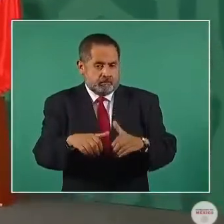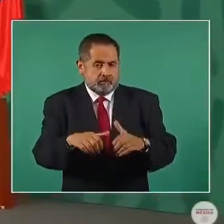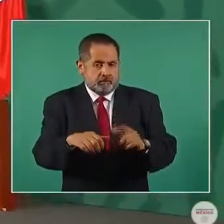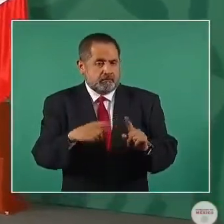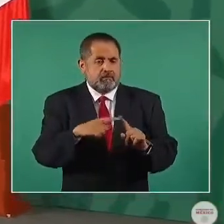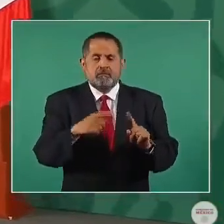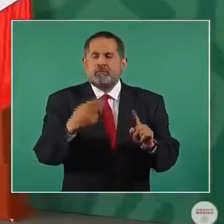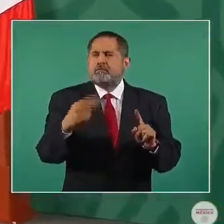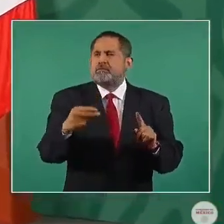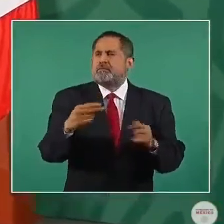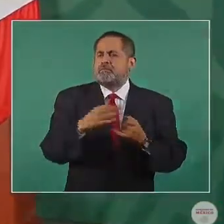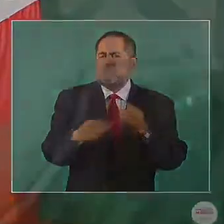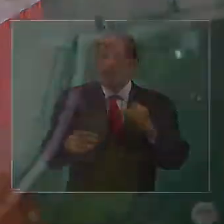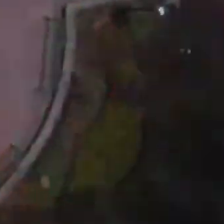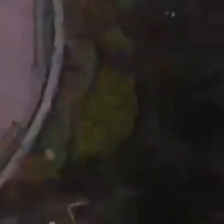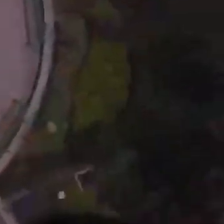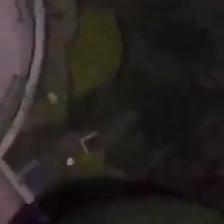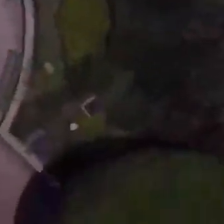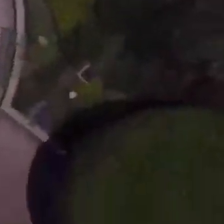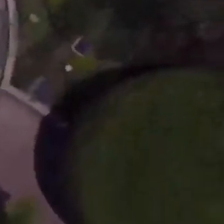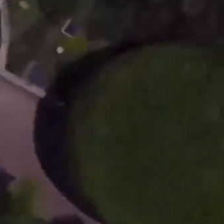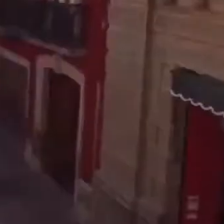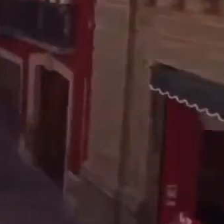de apellido Gerard,